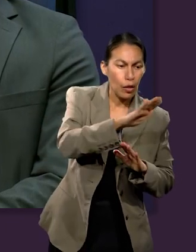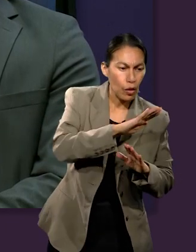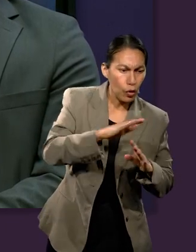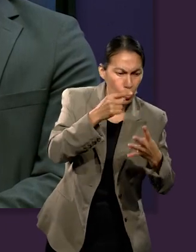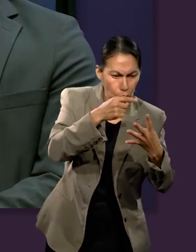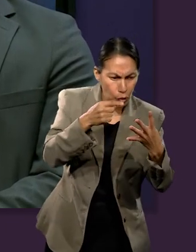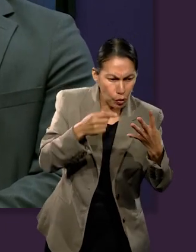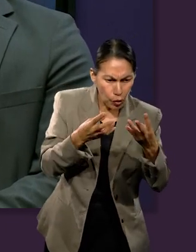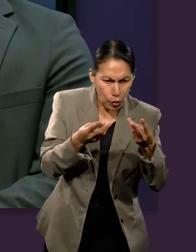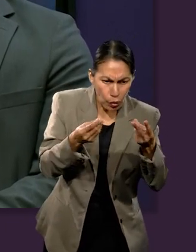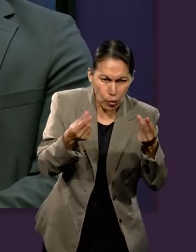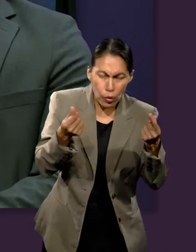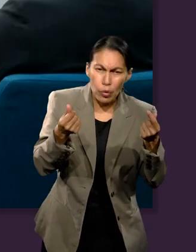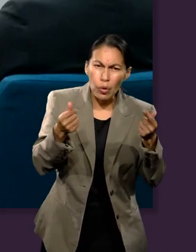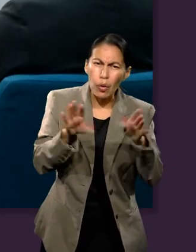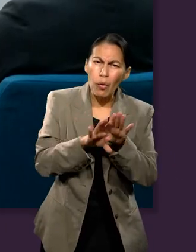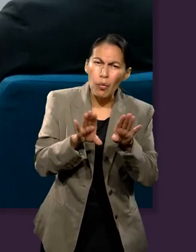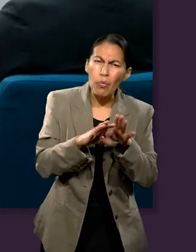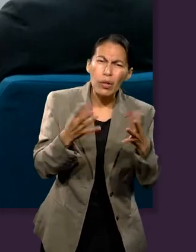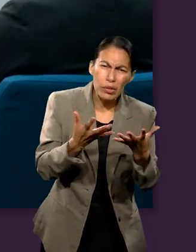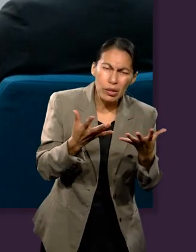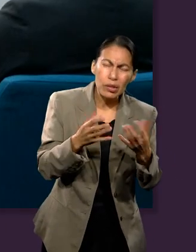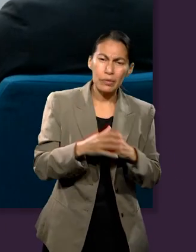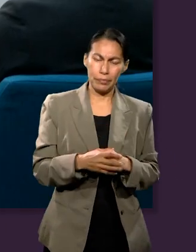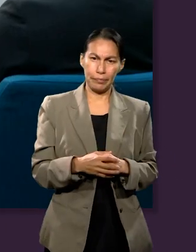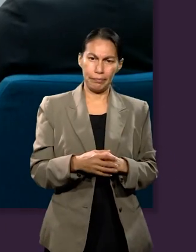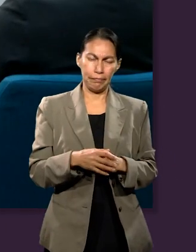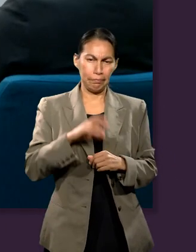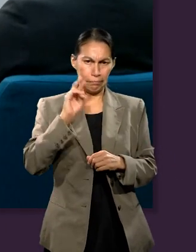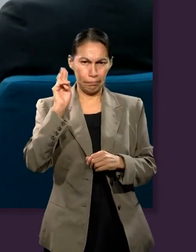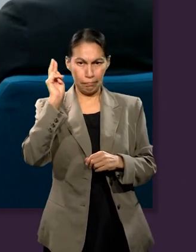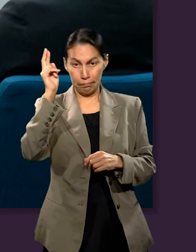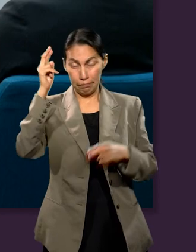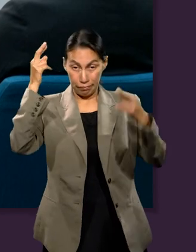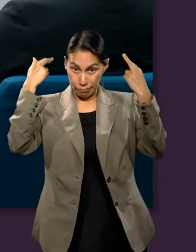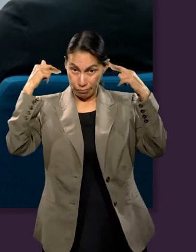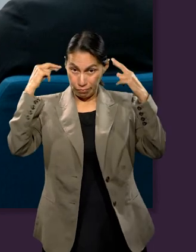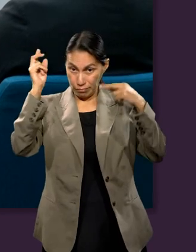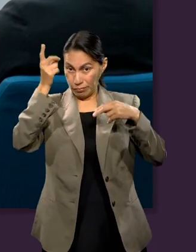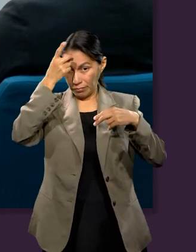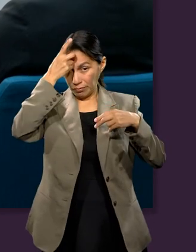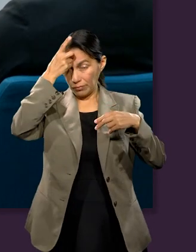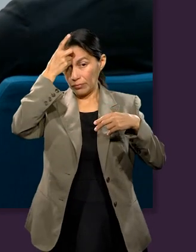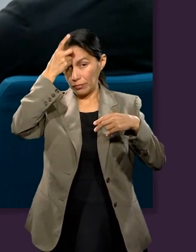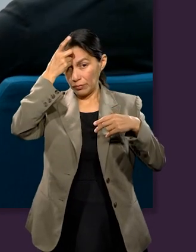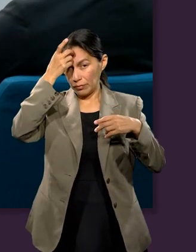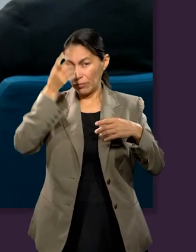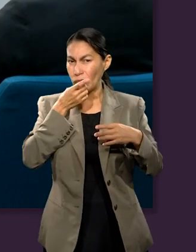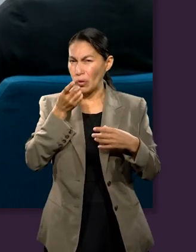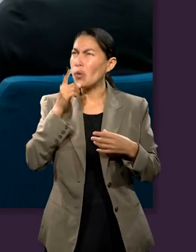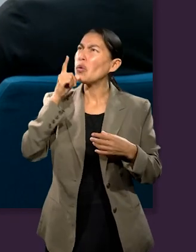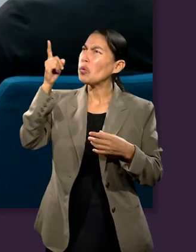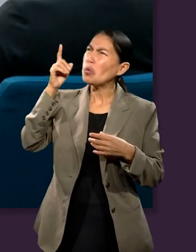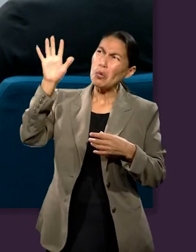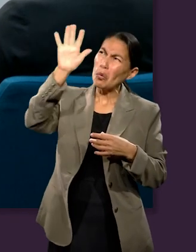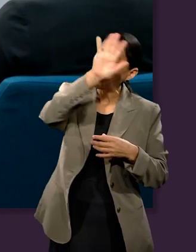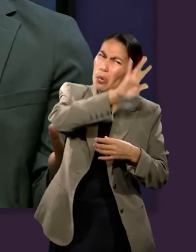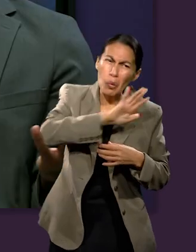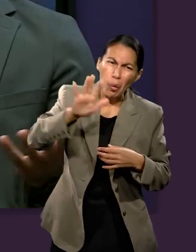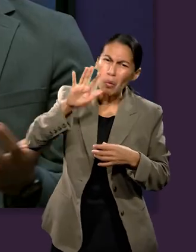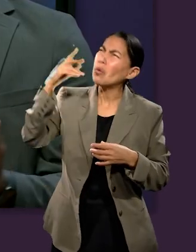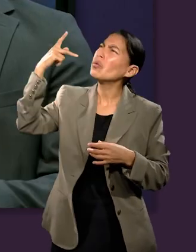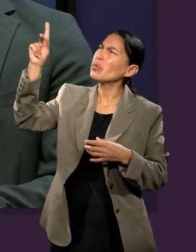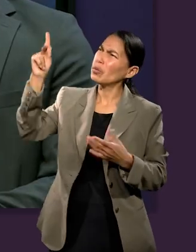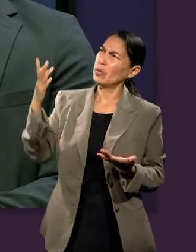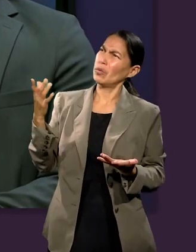y luego lo vemos este con David el rey David yo me imagino que él pensando si Dios si tú tienes